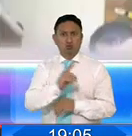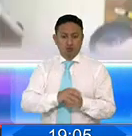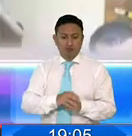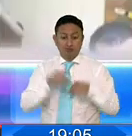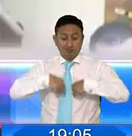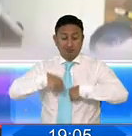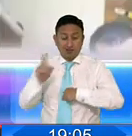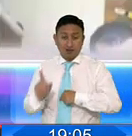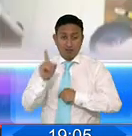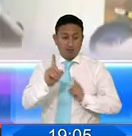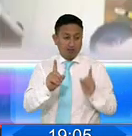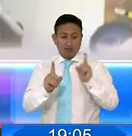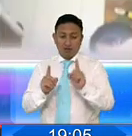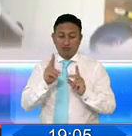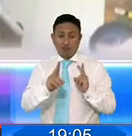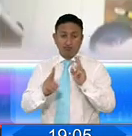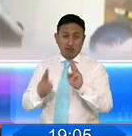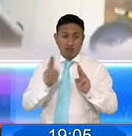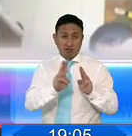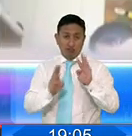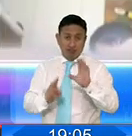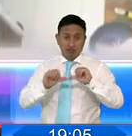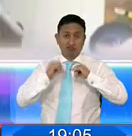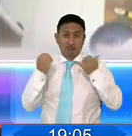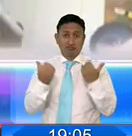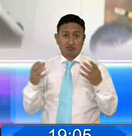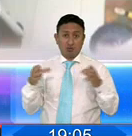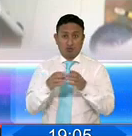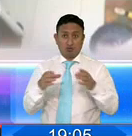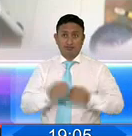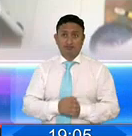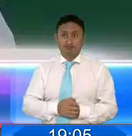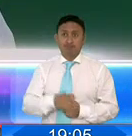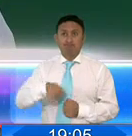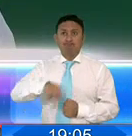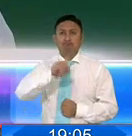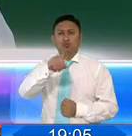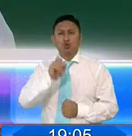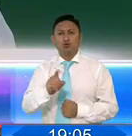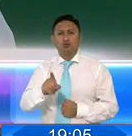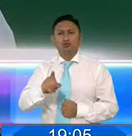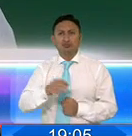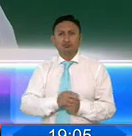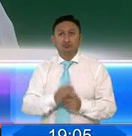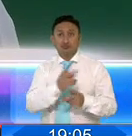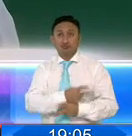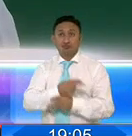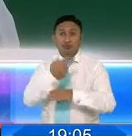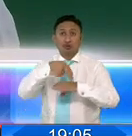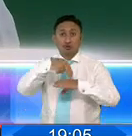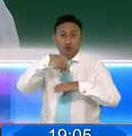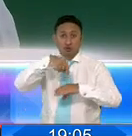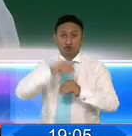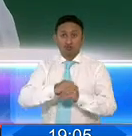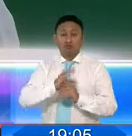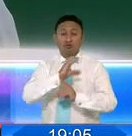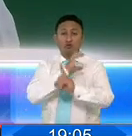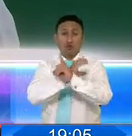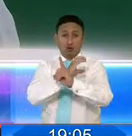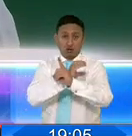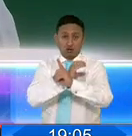las comparecencias ante la Comisión de Salud de la Asamblea Nacional, cuestionan el trabajo del Consejo Nacional para la Igualdad